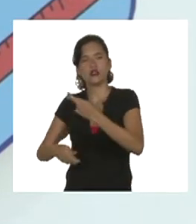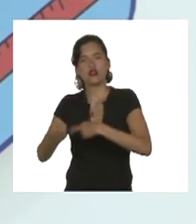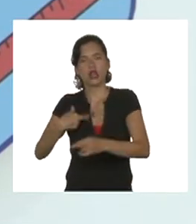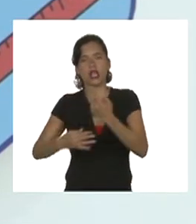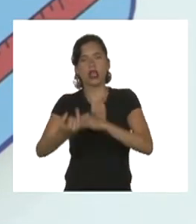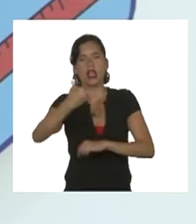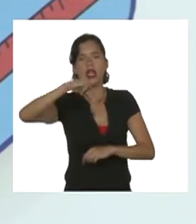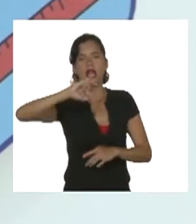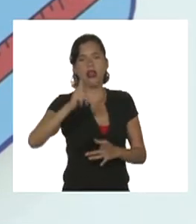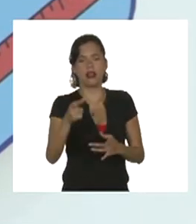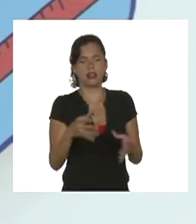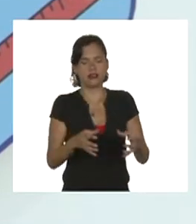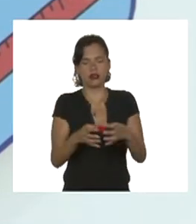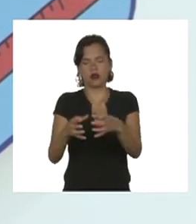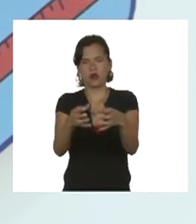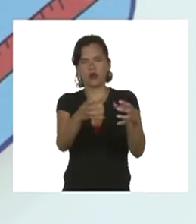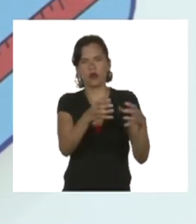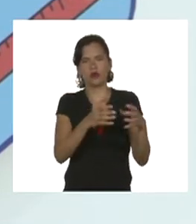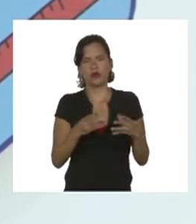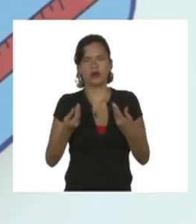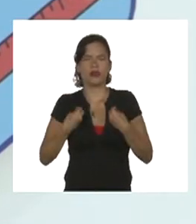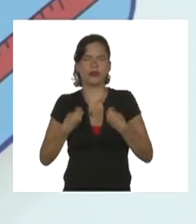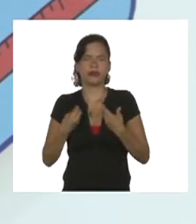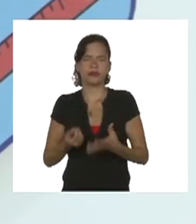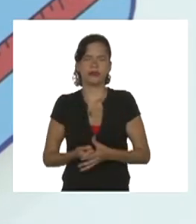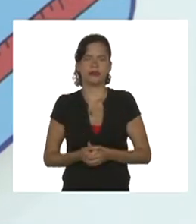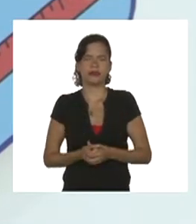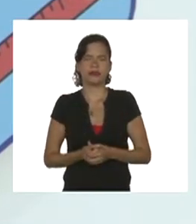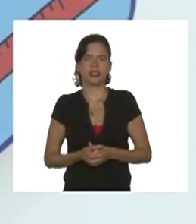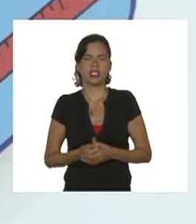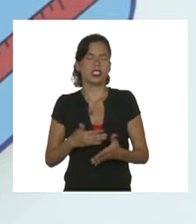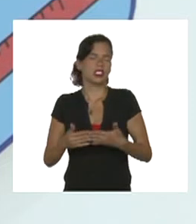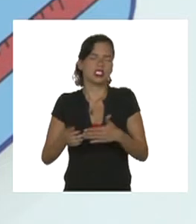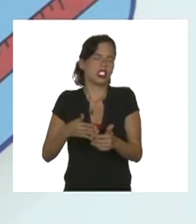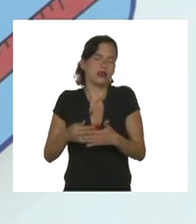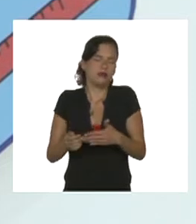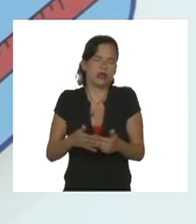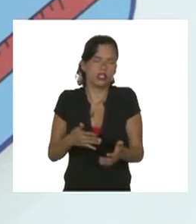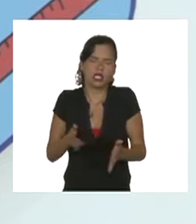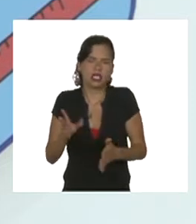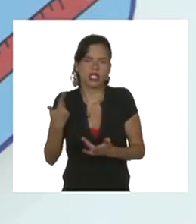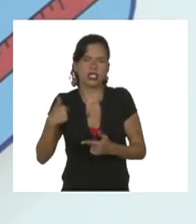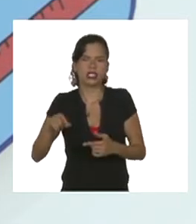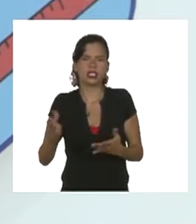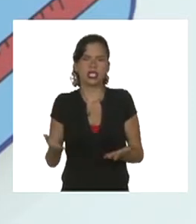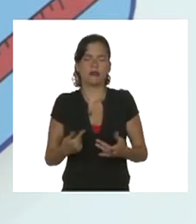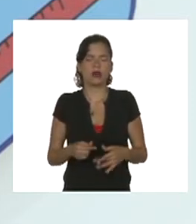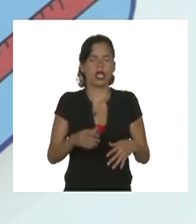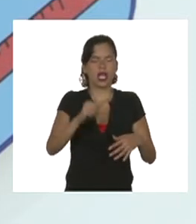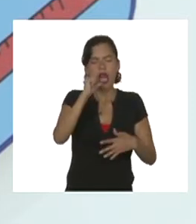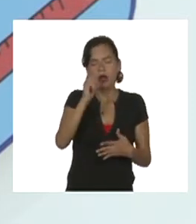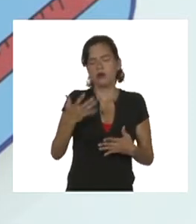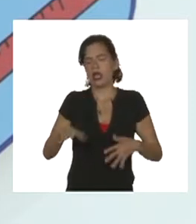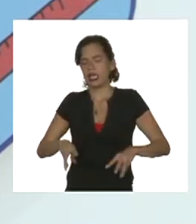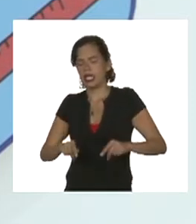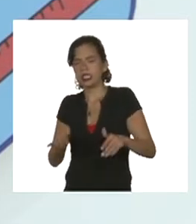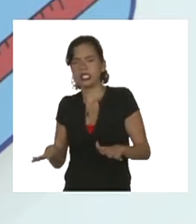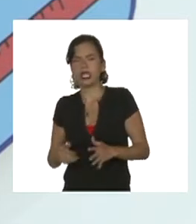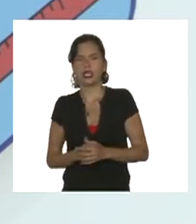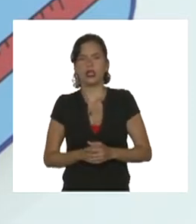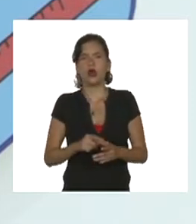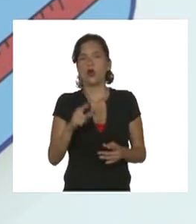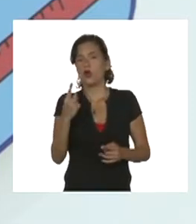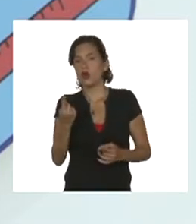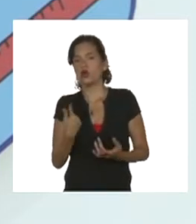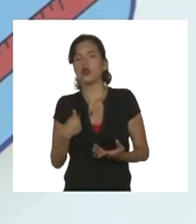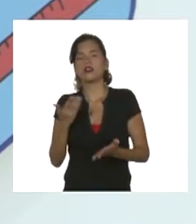esa interrelación que hay entre especies, y que independientemente que tenemos el ecosistema que lo acabas de nombrar, que si el agua, la tierra, unos